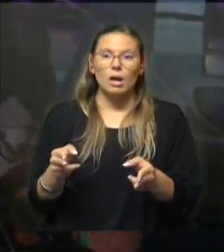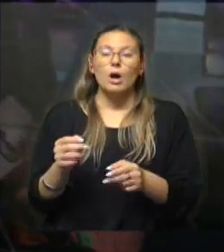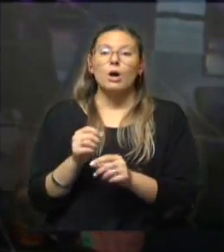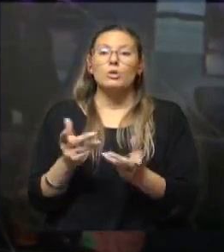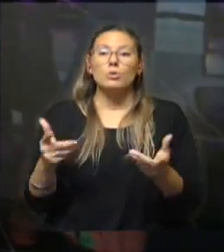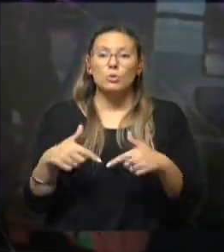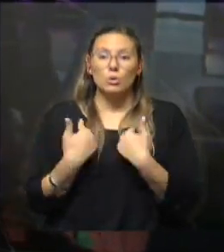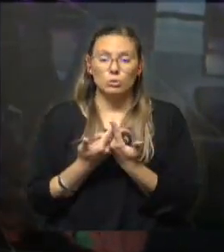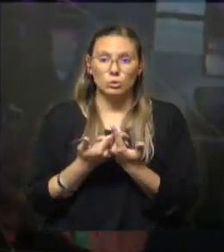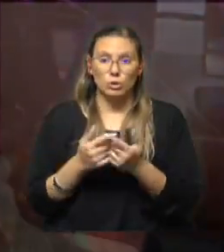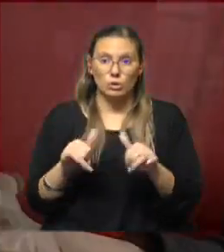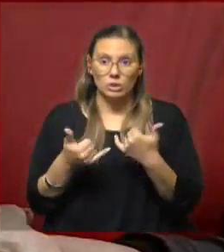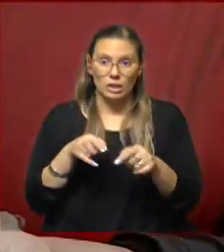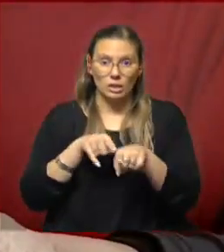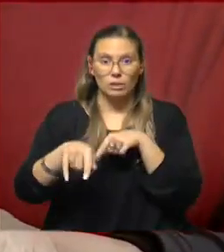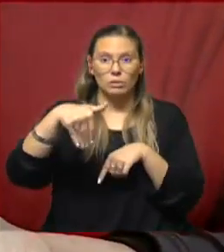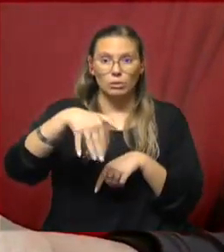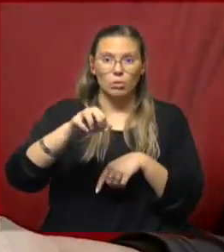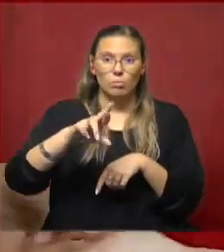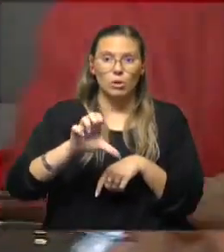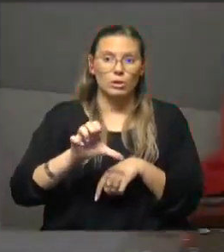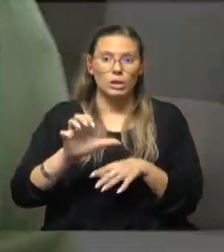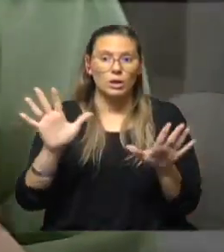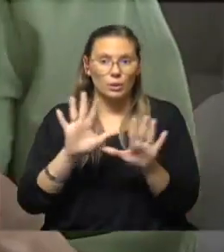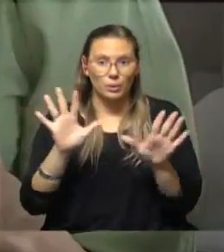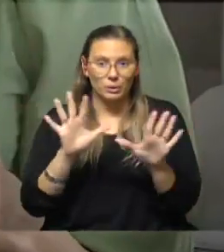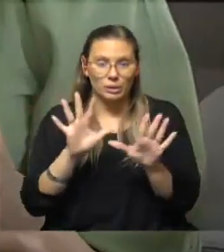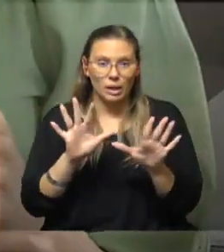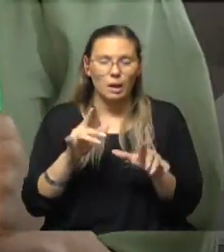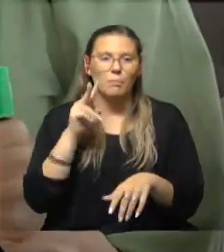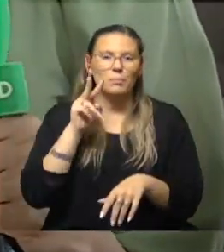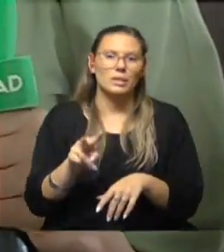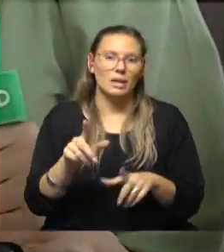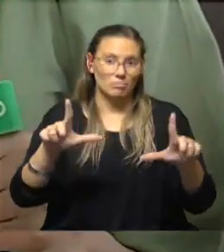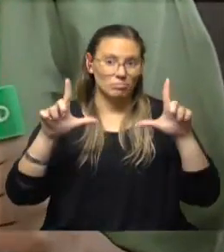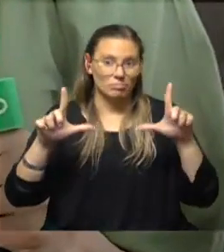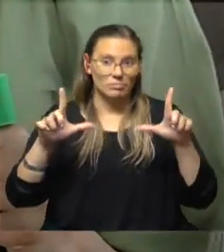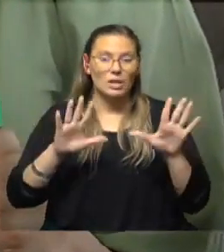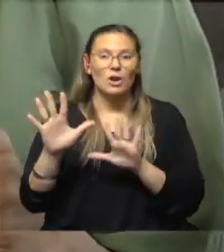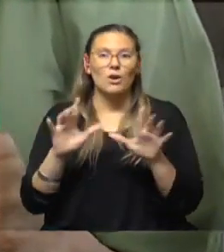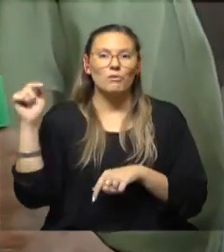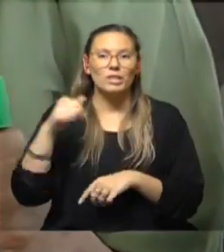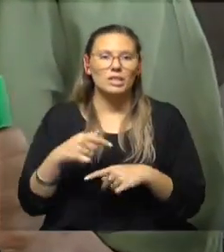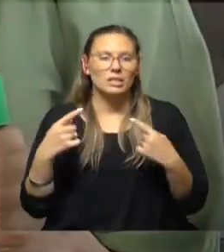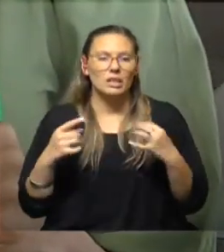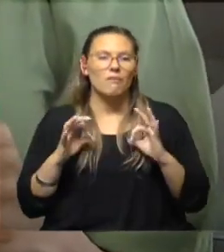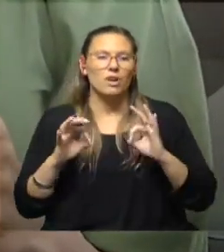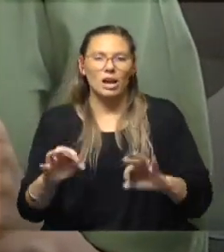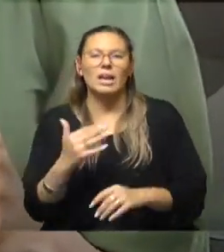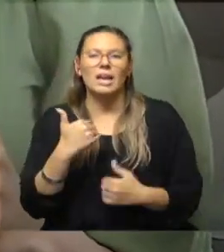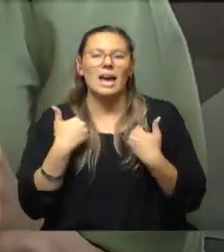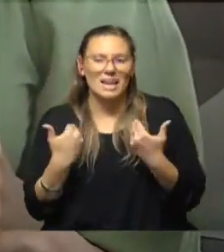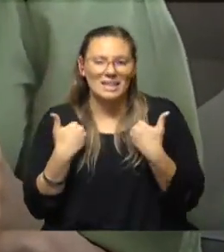Y nosotros nos vamos ya con More, que está del otro lado. More. Mira, ahí apareció More. Viniste de vacaciones y estás ahí. ¡Qué